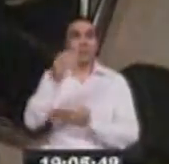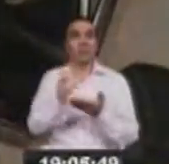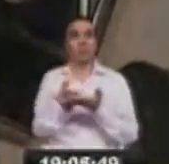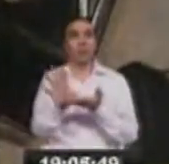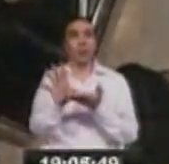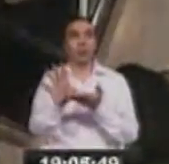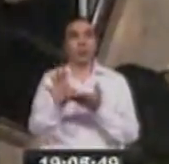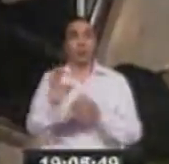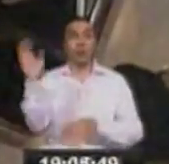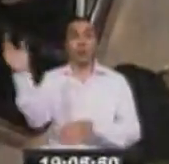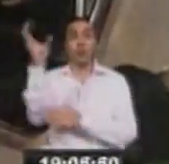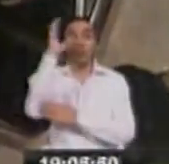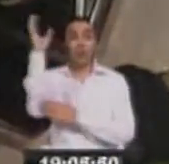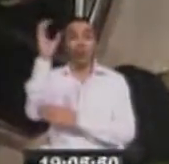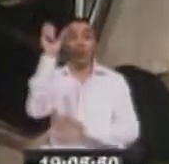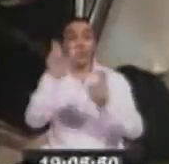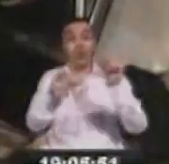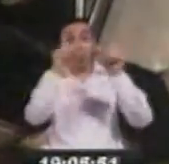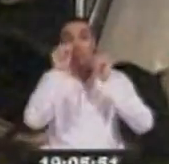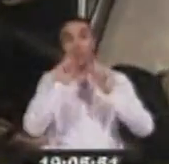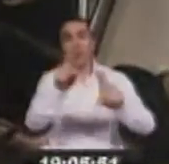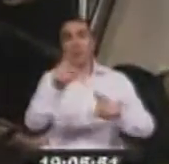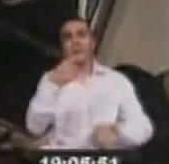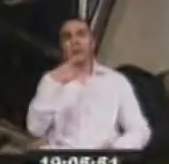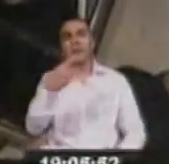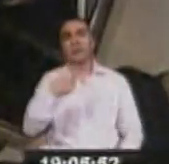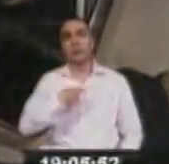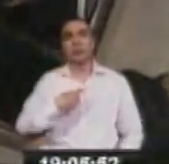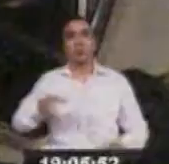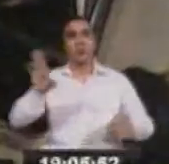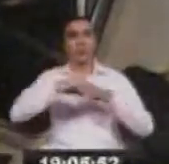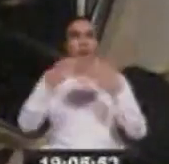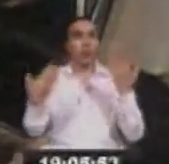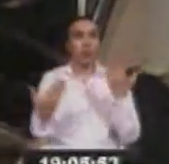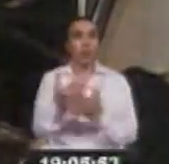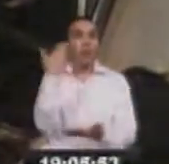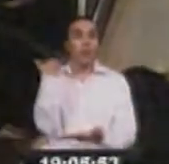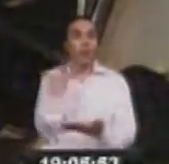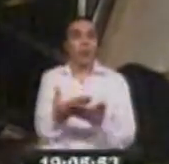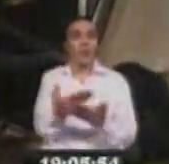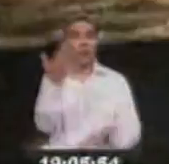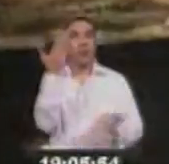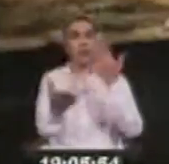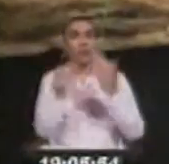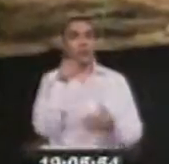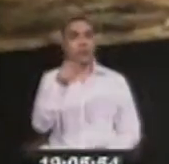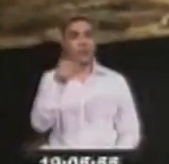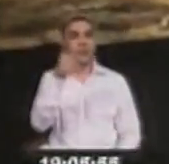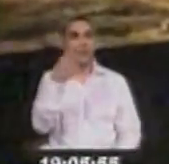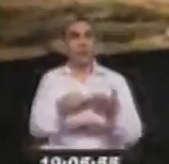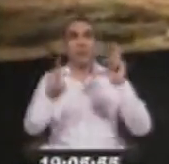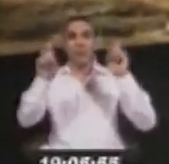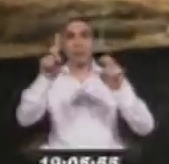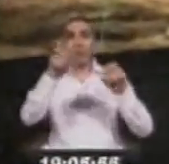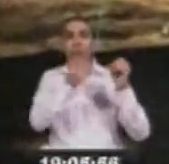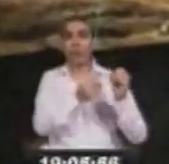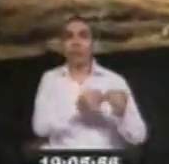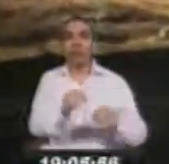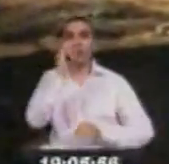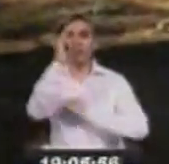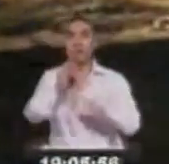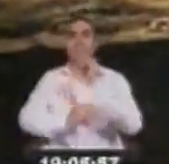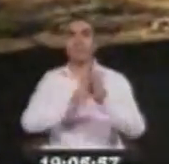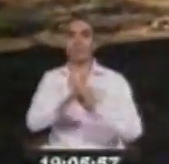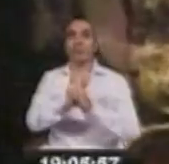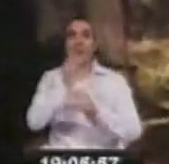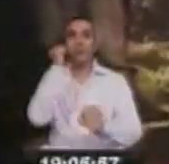Fuentes en Colombia consultadas por este medio indicaron acerca de nuevas evidencias que apuntan a que se trata de una red